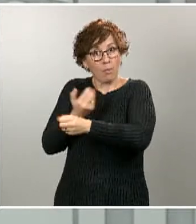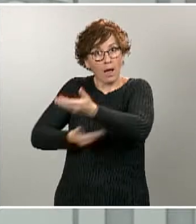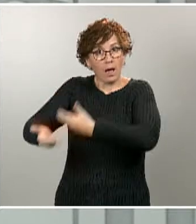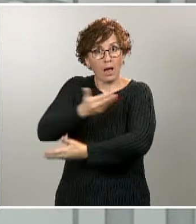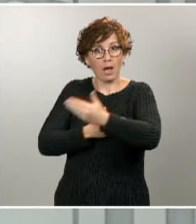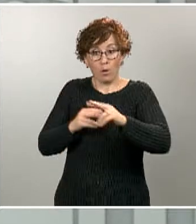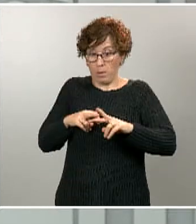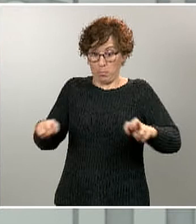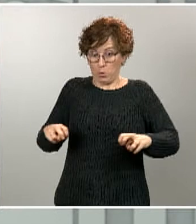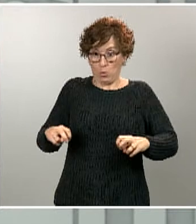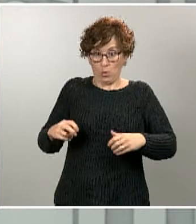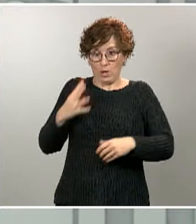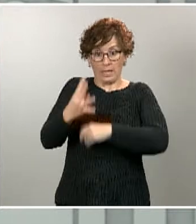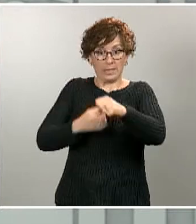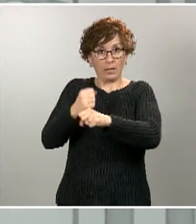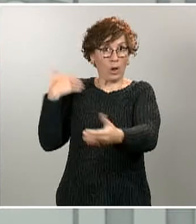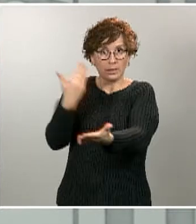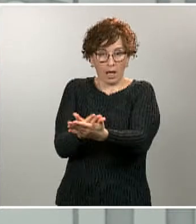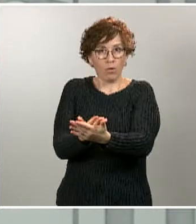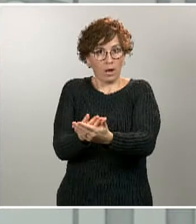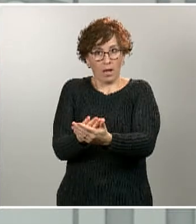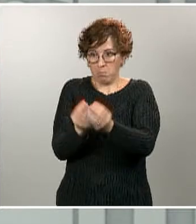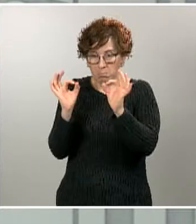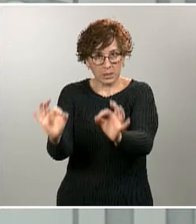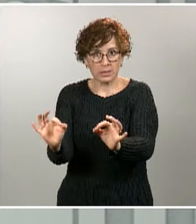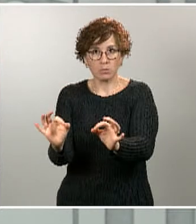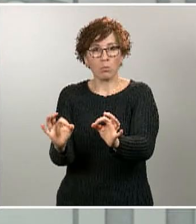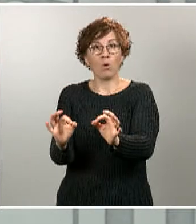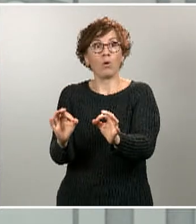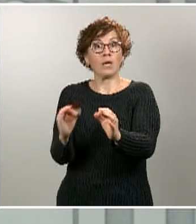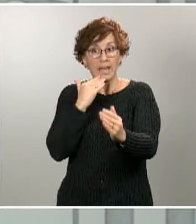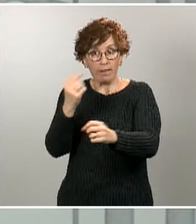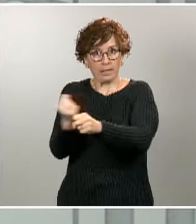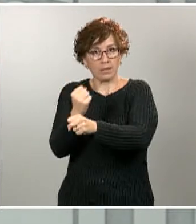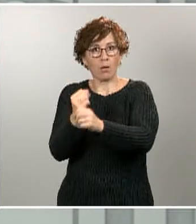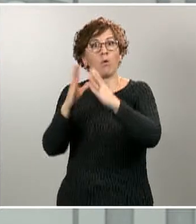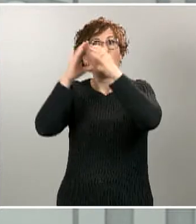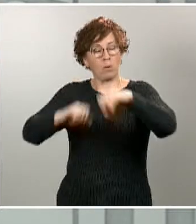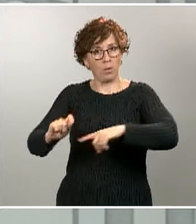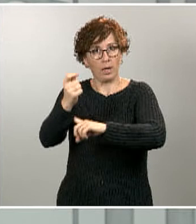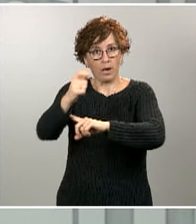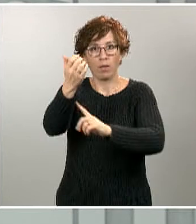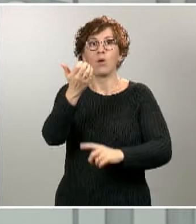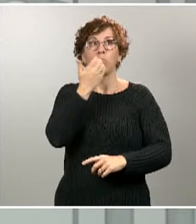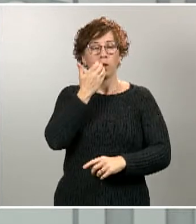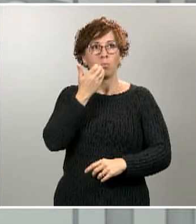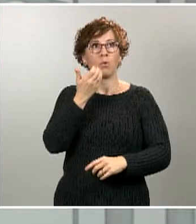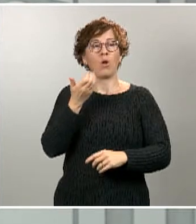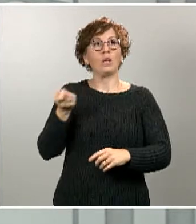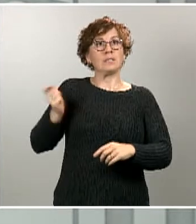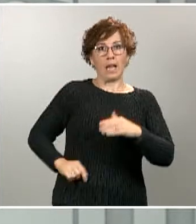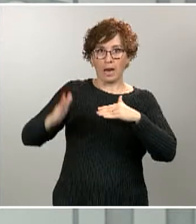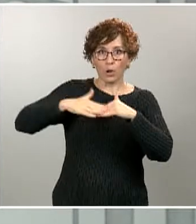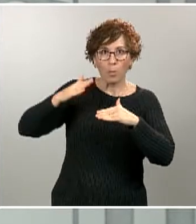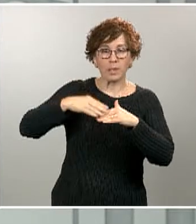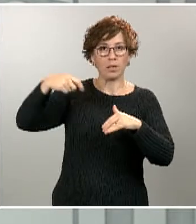legislatura llevamos desarrollando y que ha permitido acuerdos tan importantes como la determinación del salario mínimo interprofesional. Dicho